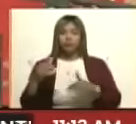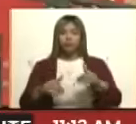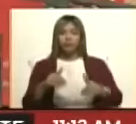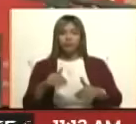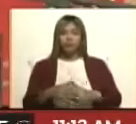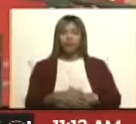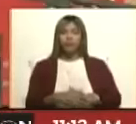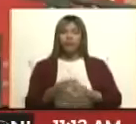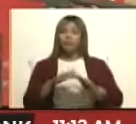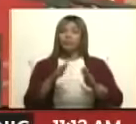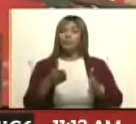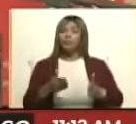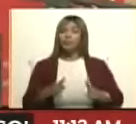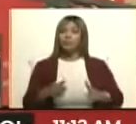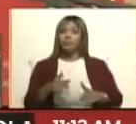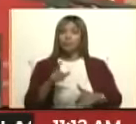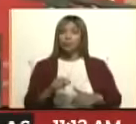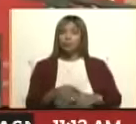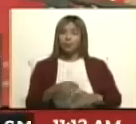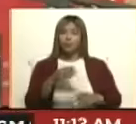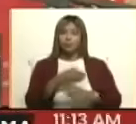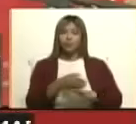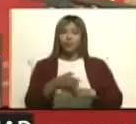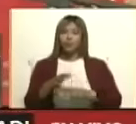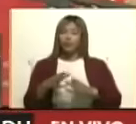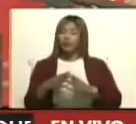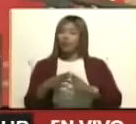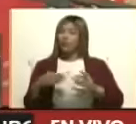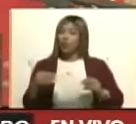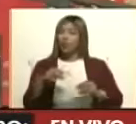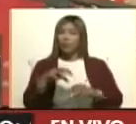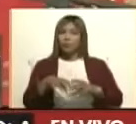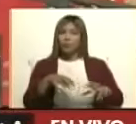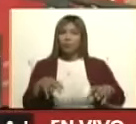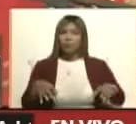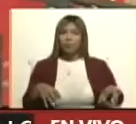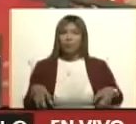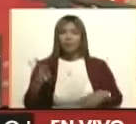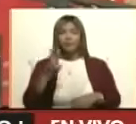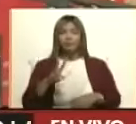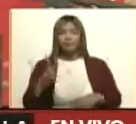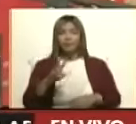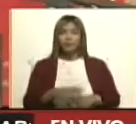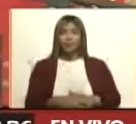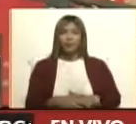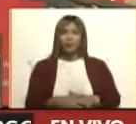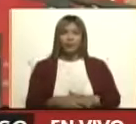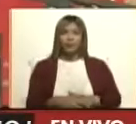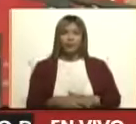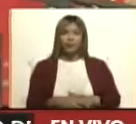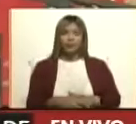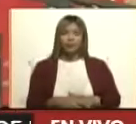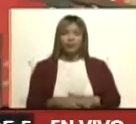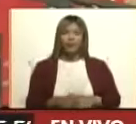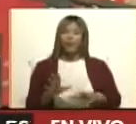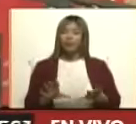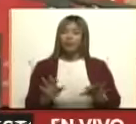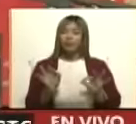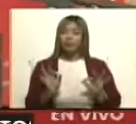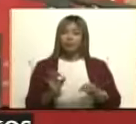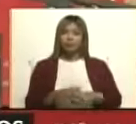las máquinas electorales a sitios, a todos los rincones de Venezuela,